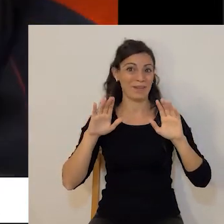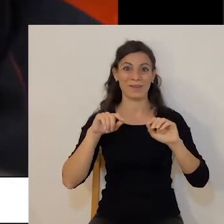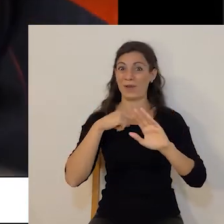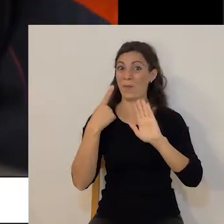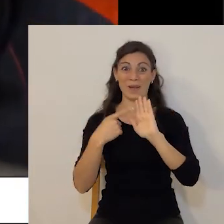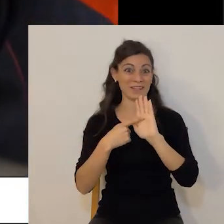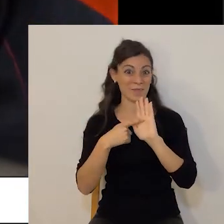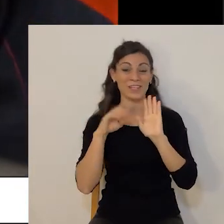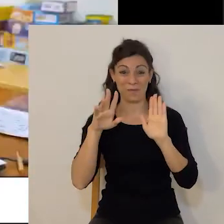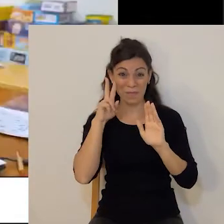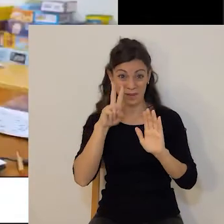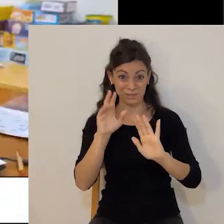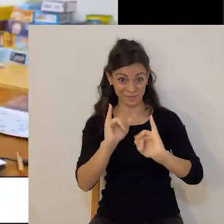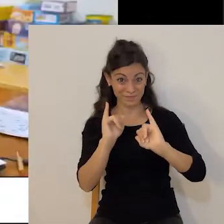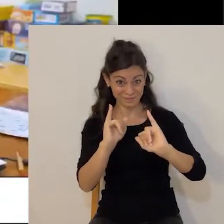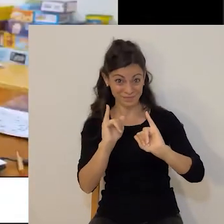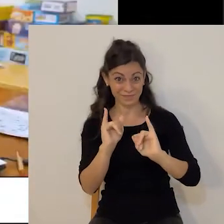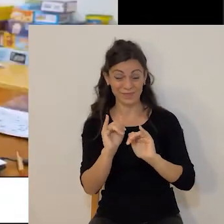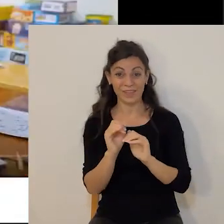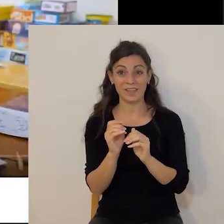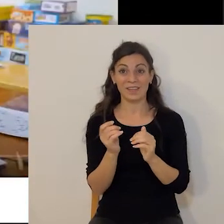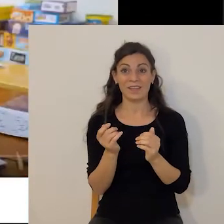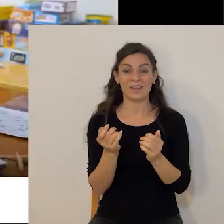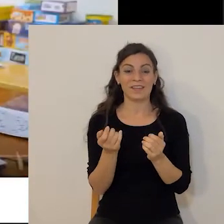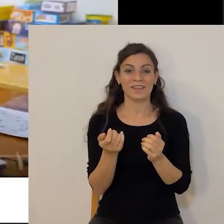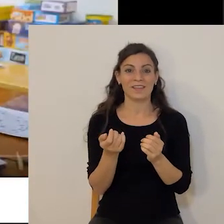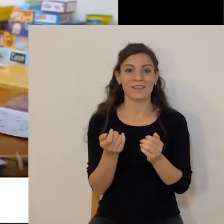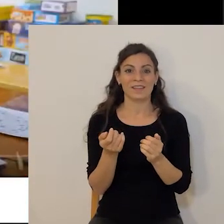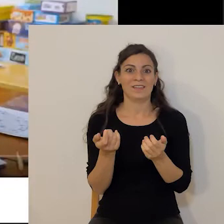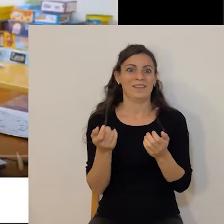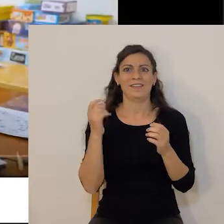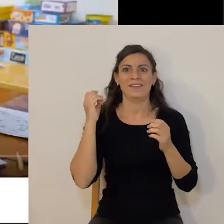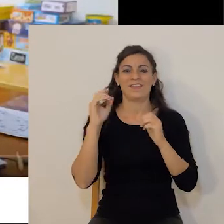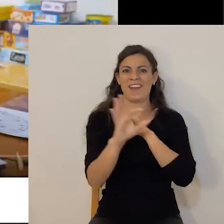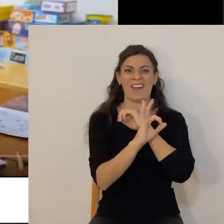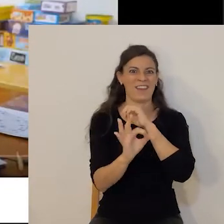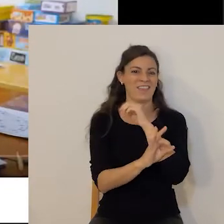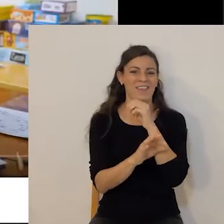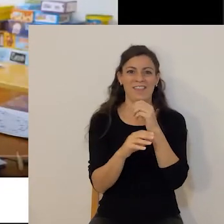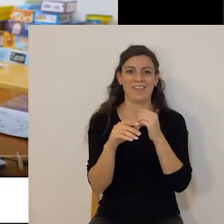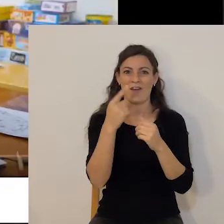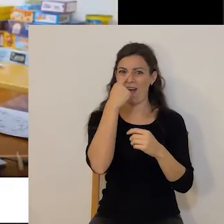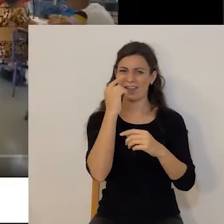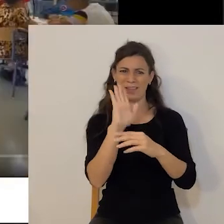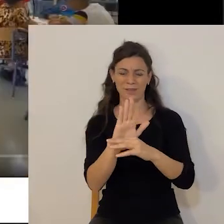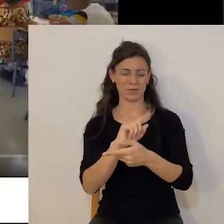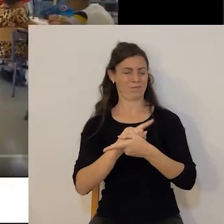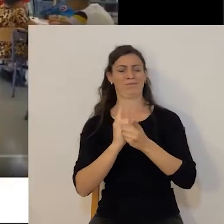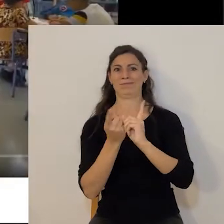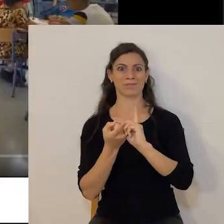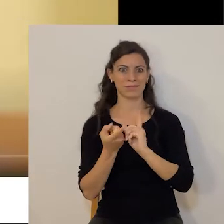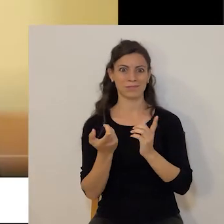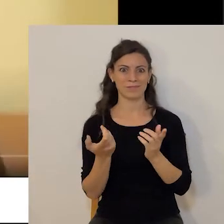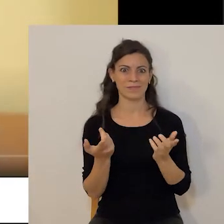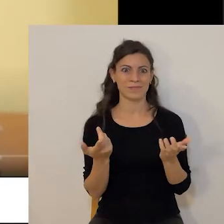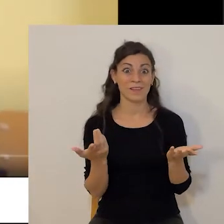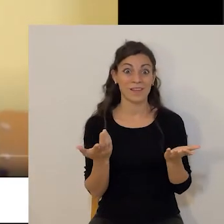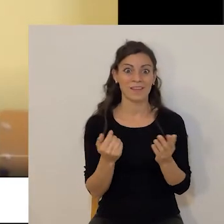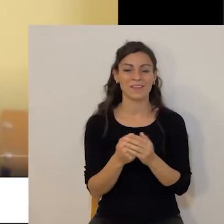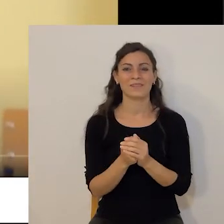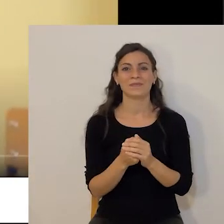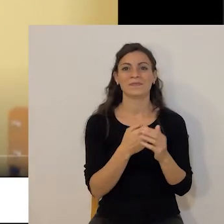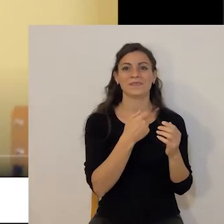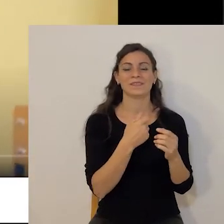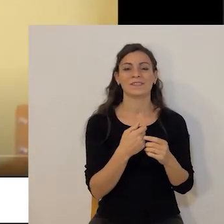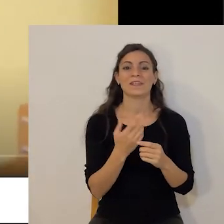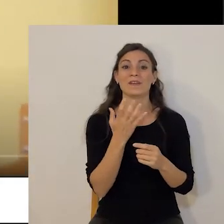fijaros que se están divirtiendo y el ejercicio cambia, o sea, cambia su actitud ante diferentes